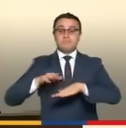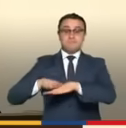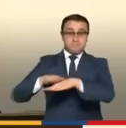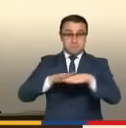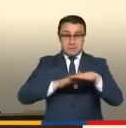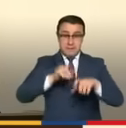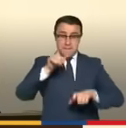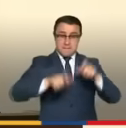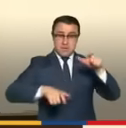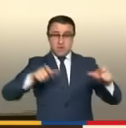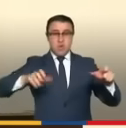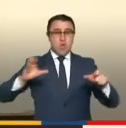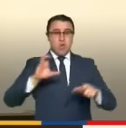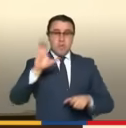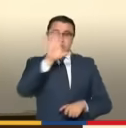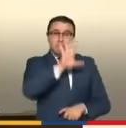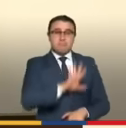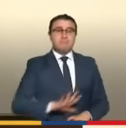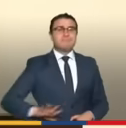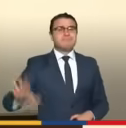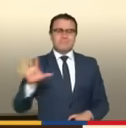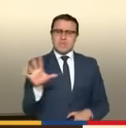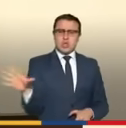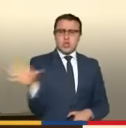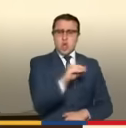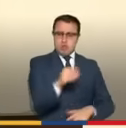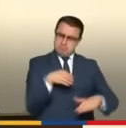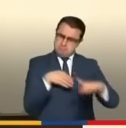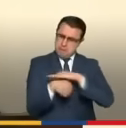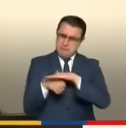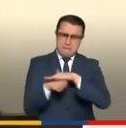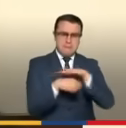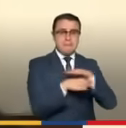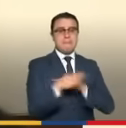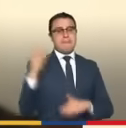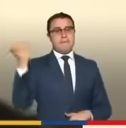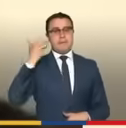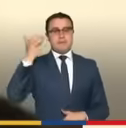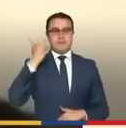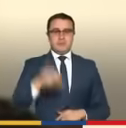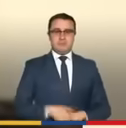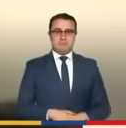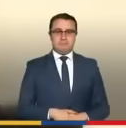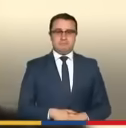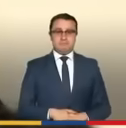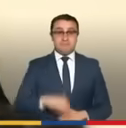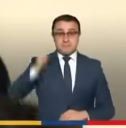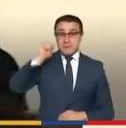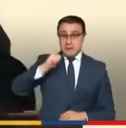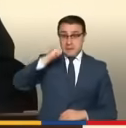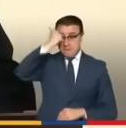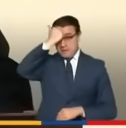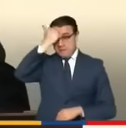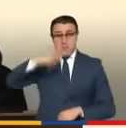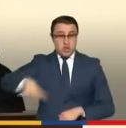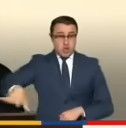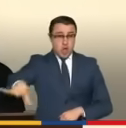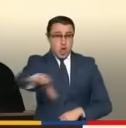las pensiones en Colombia, que el principio de universalidad se